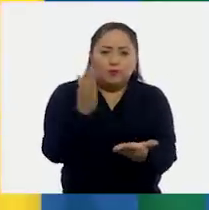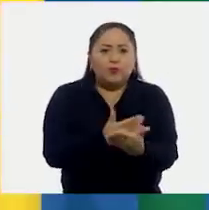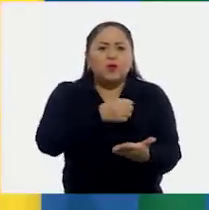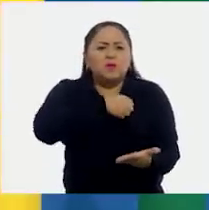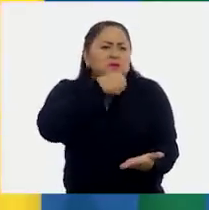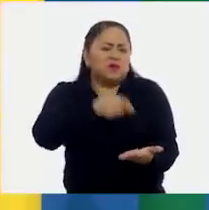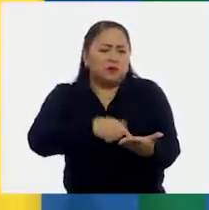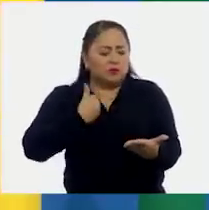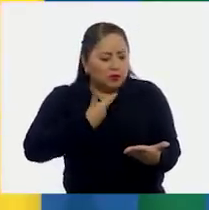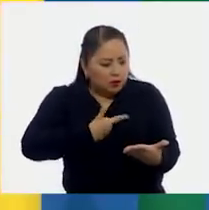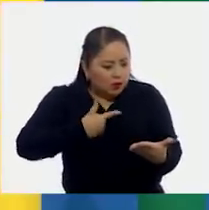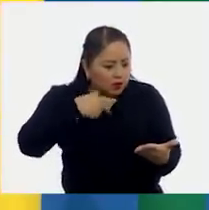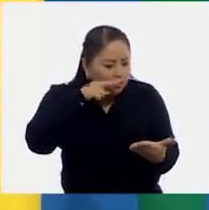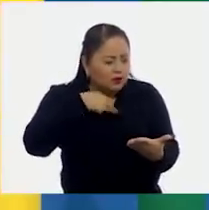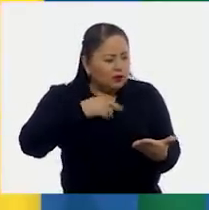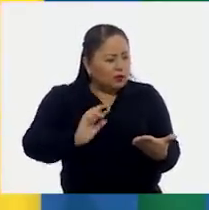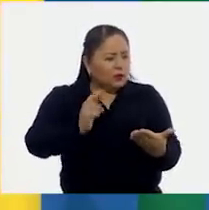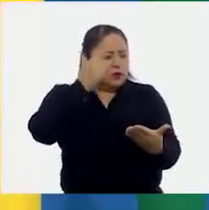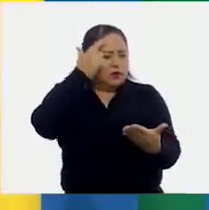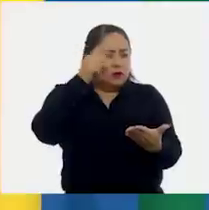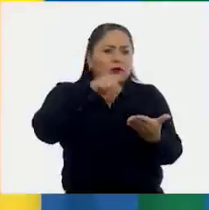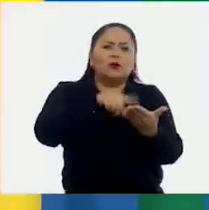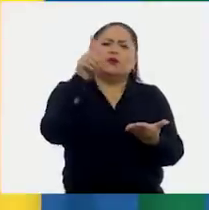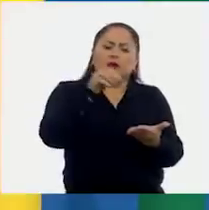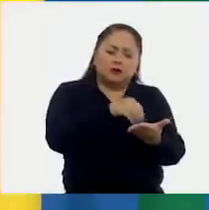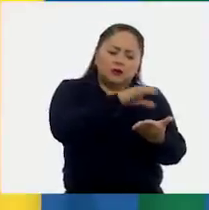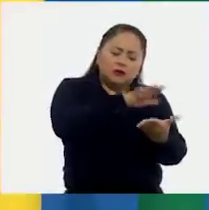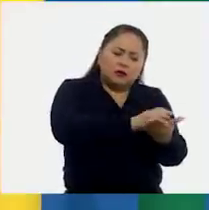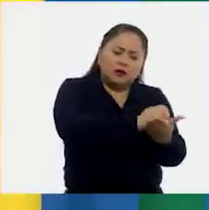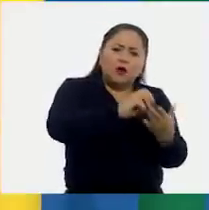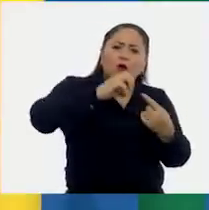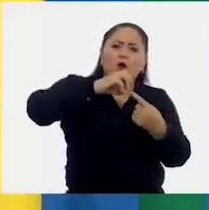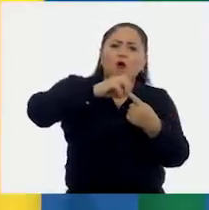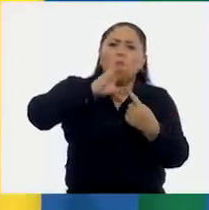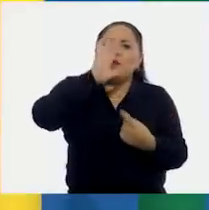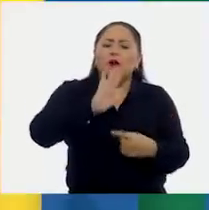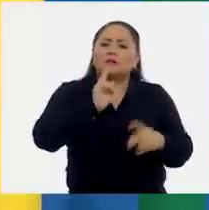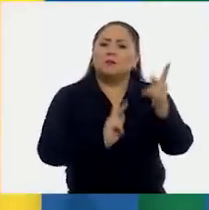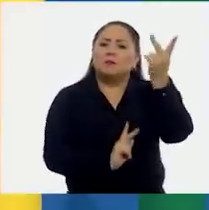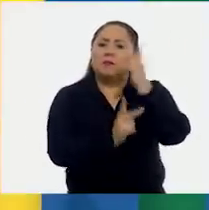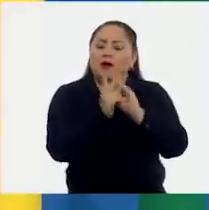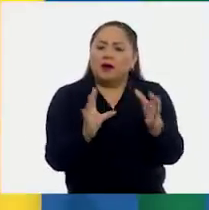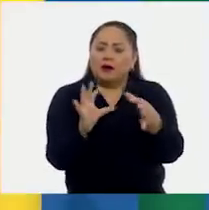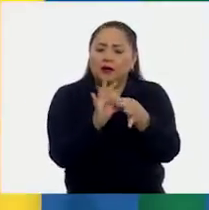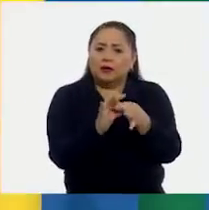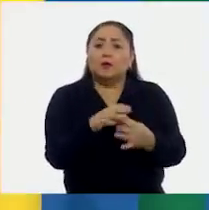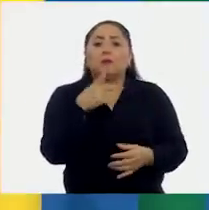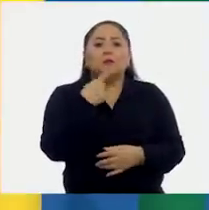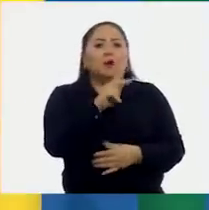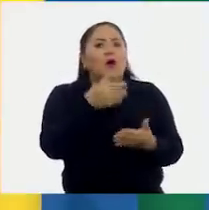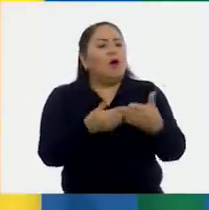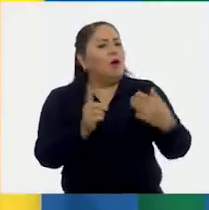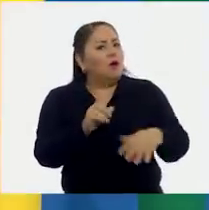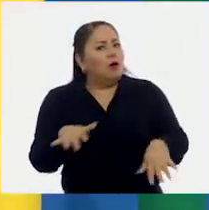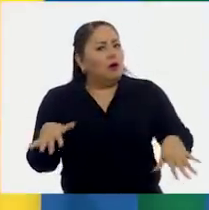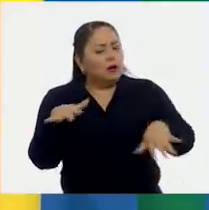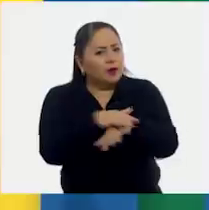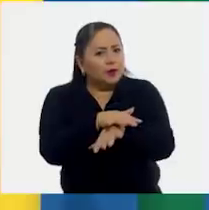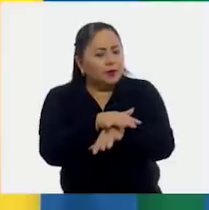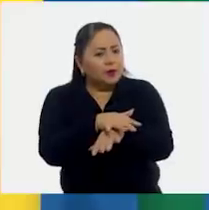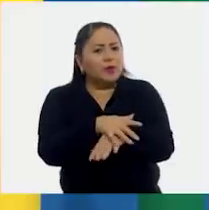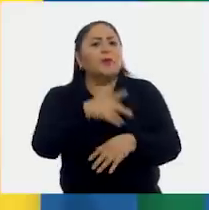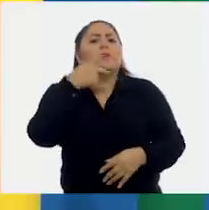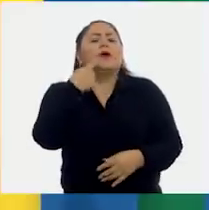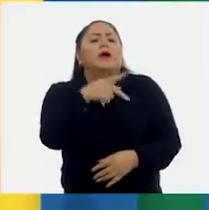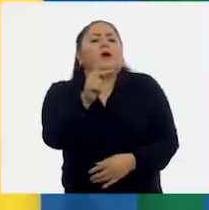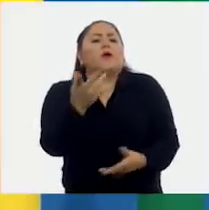gustaba mucho y me acuerdo que ahí ponían los hongos como plantas, pero eso es algo que ya cambió. Entonces,